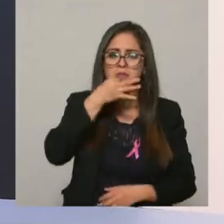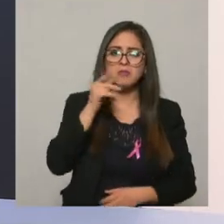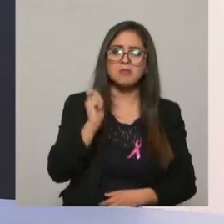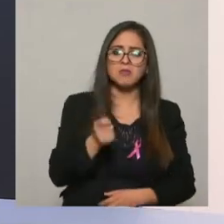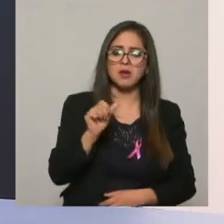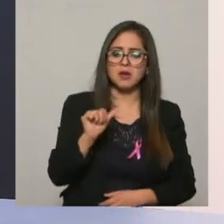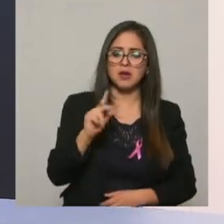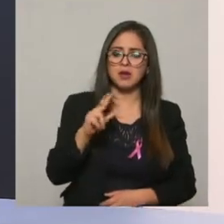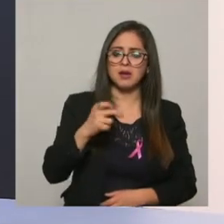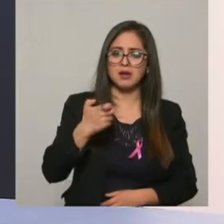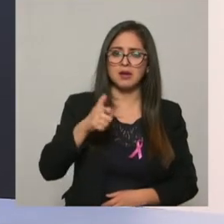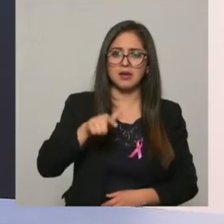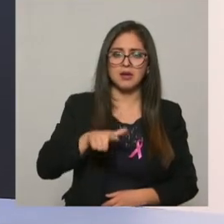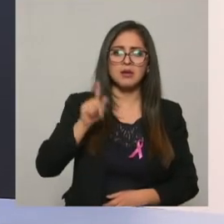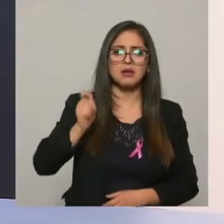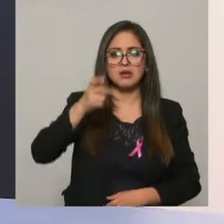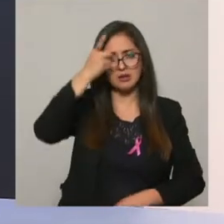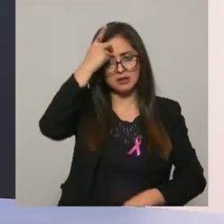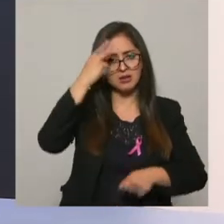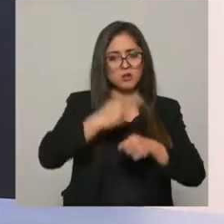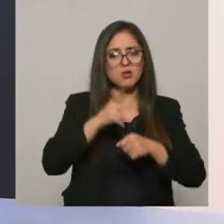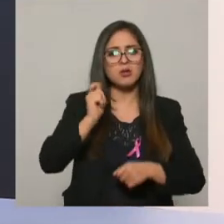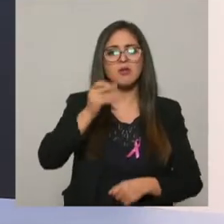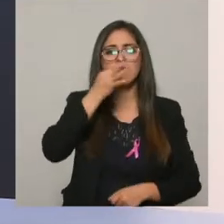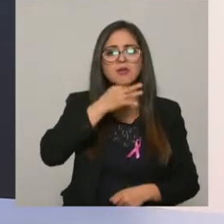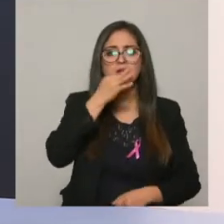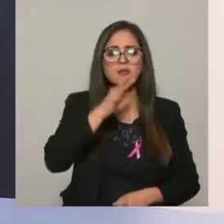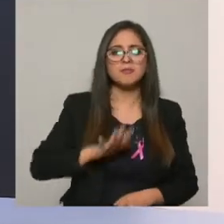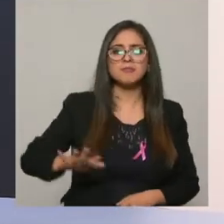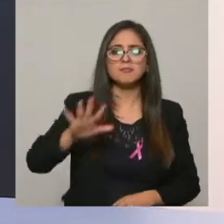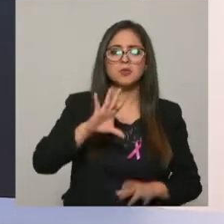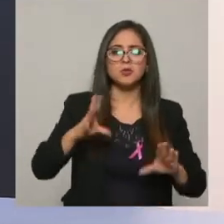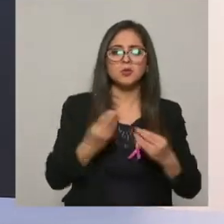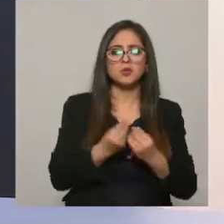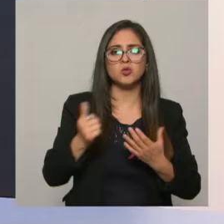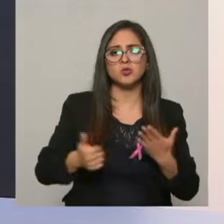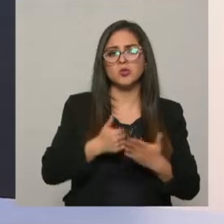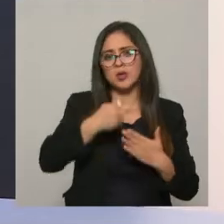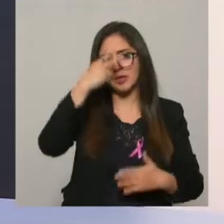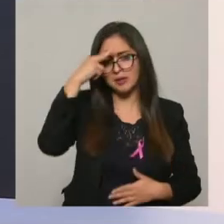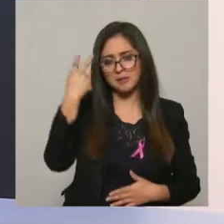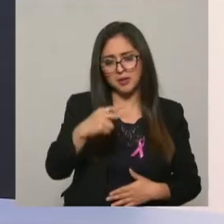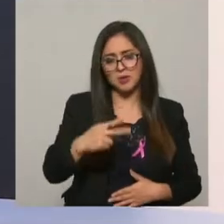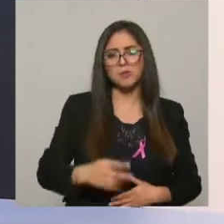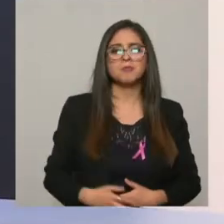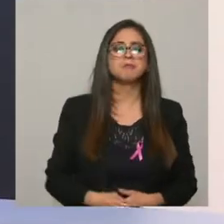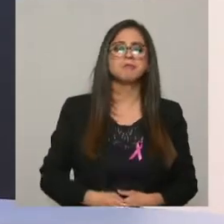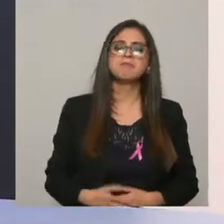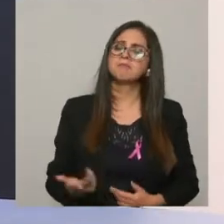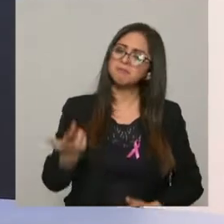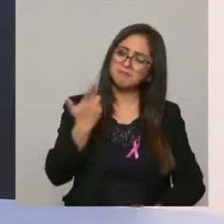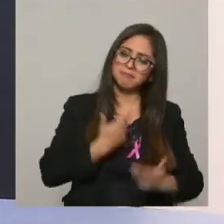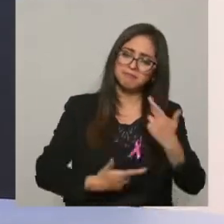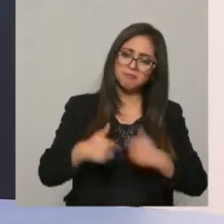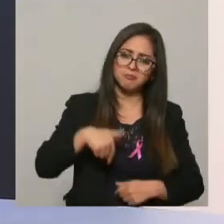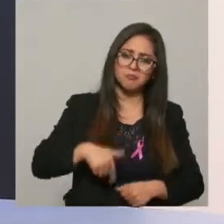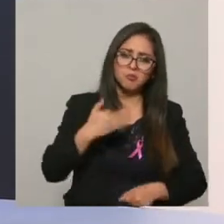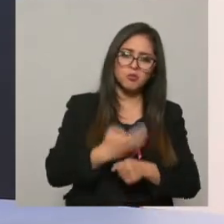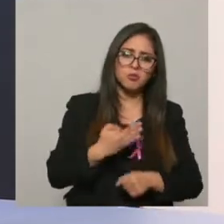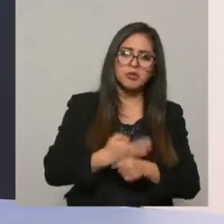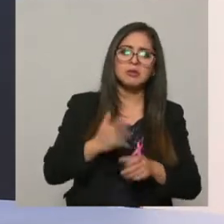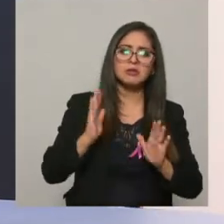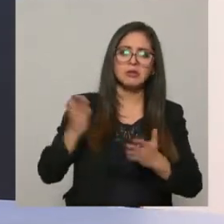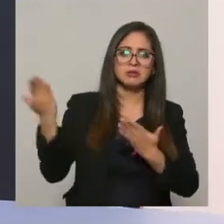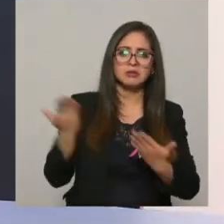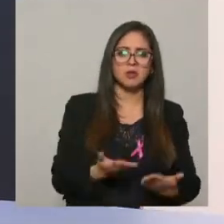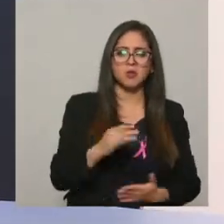Argel Gómez, director de grandes festivales de la Ciudad de México. Bueno, regresamos aquí al estudio. Yo les comentaba que ya había llegado